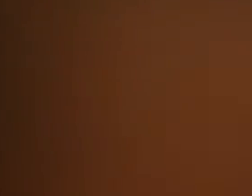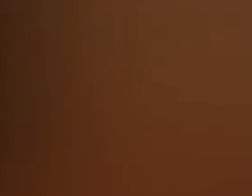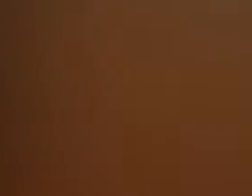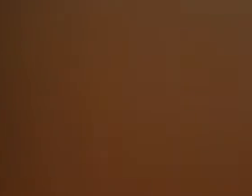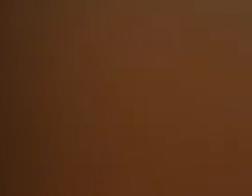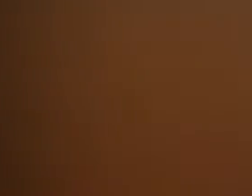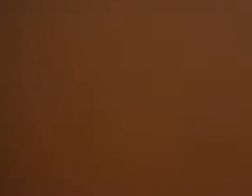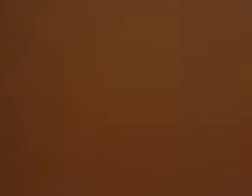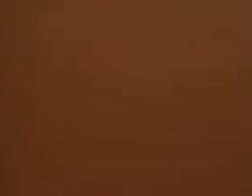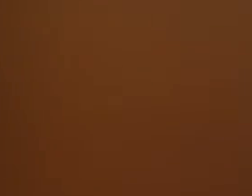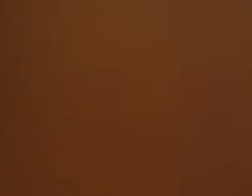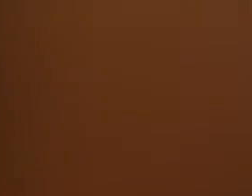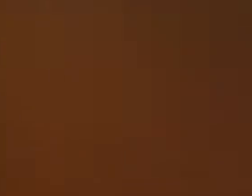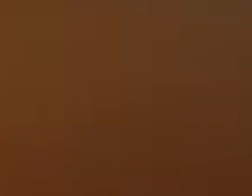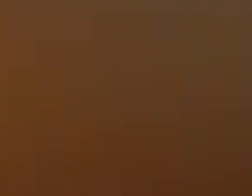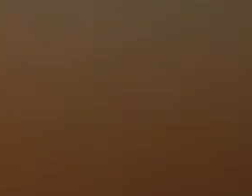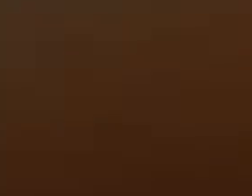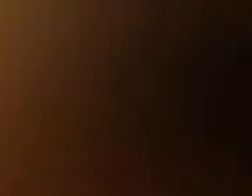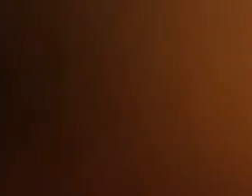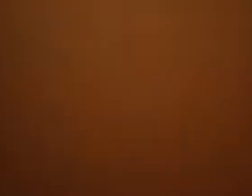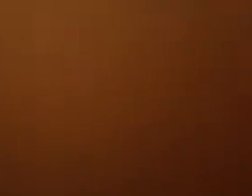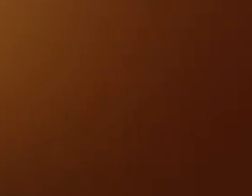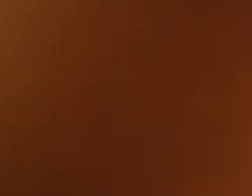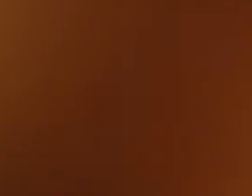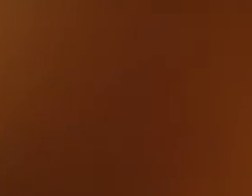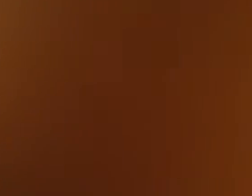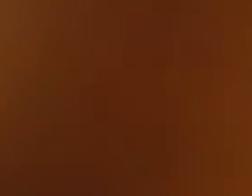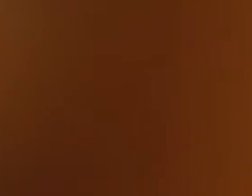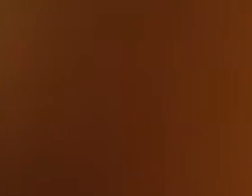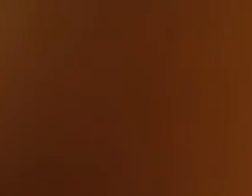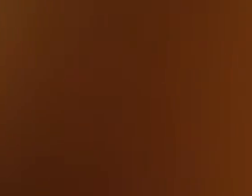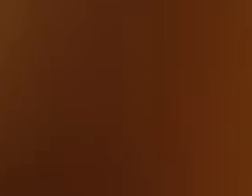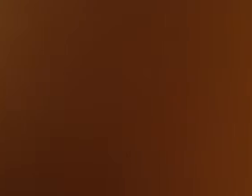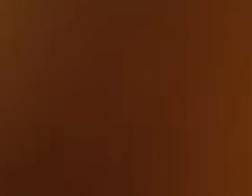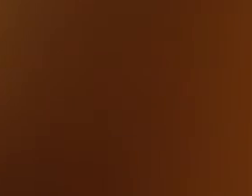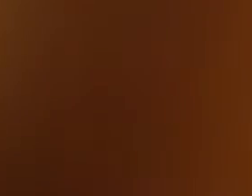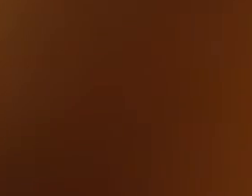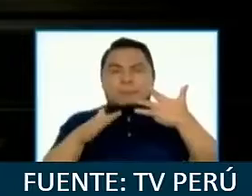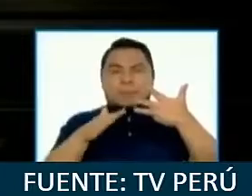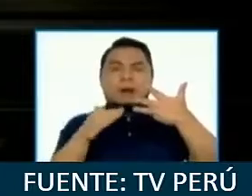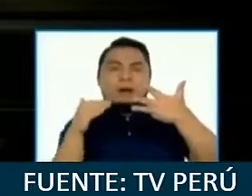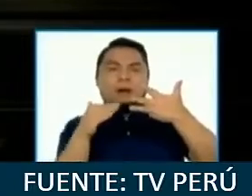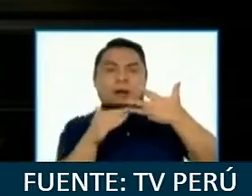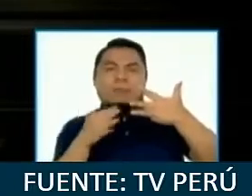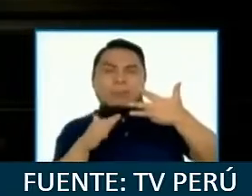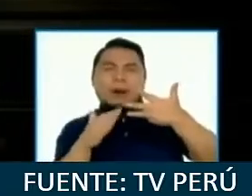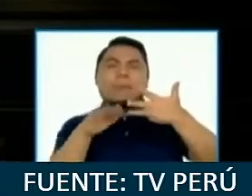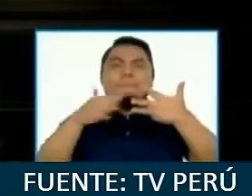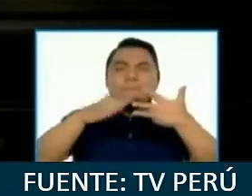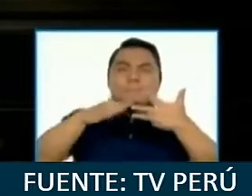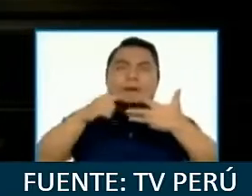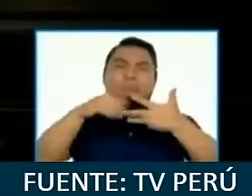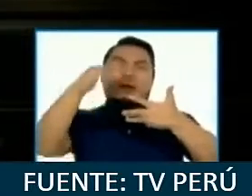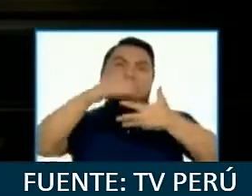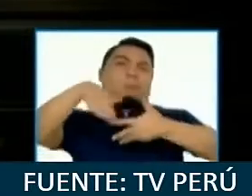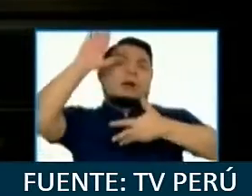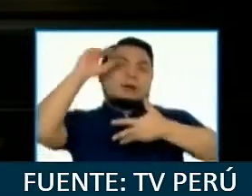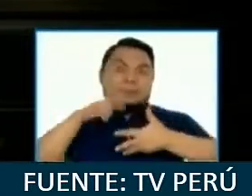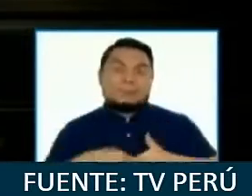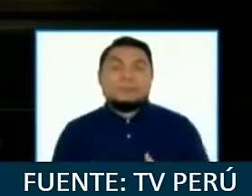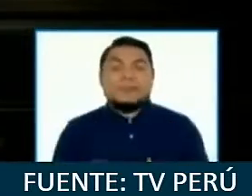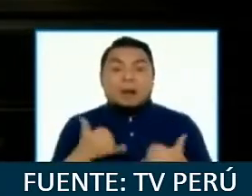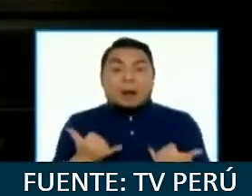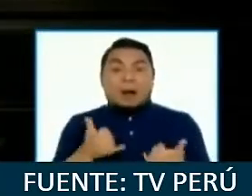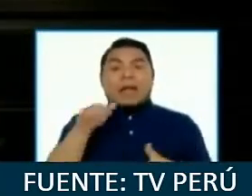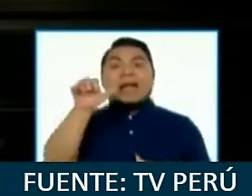Ya casi. Ah, cinta, ese huevón de allá, mira. Ya. ¿Quién? Ese huevón de allá, ese loco de allá, mira. Hoy 10 regiones